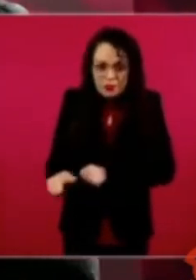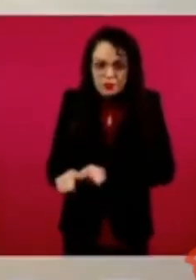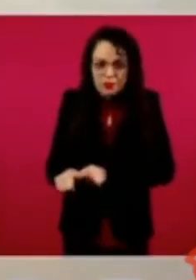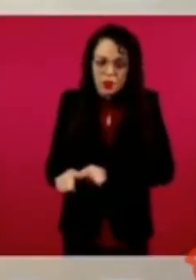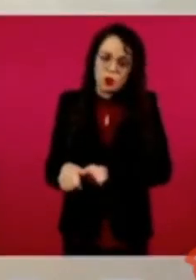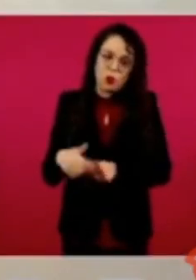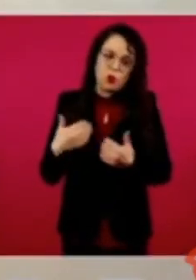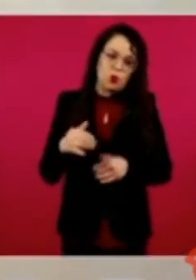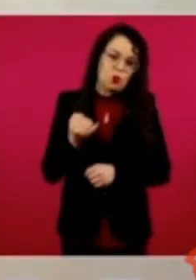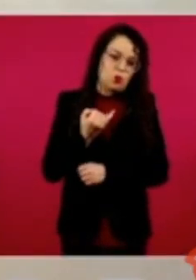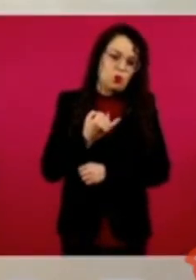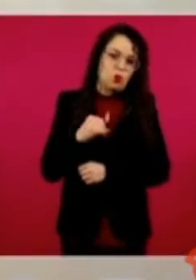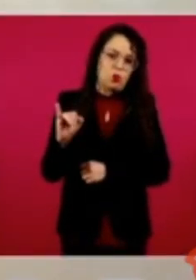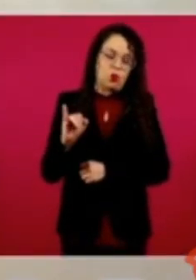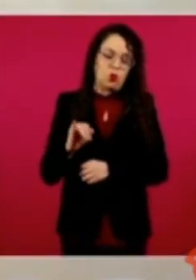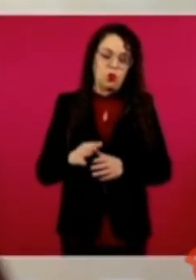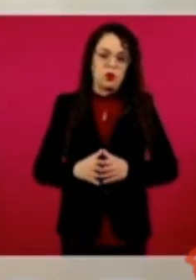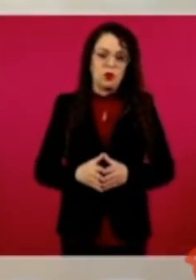Don Jesús Silva Gerso,